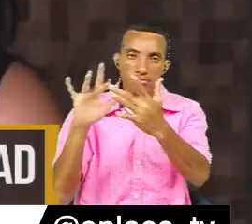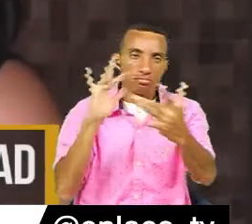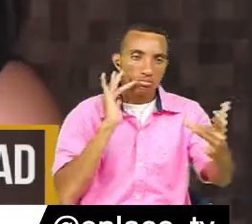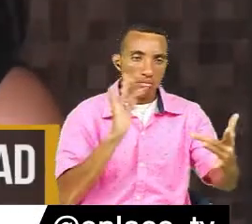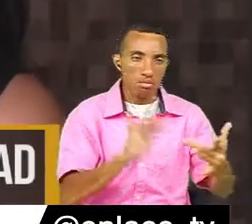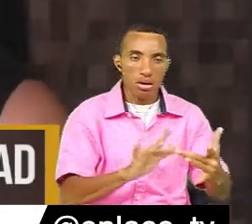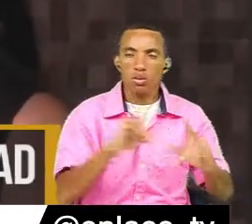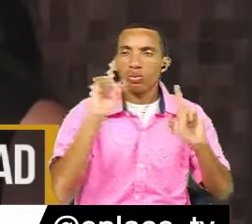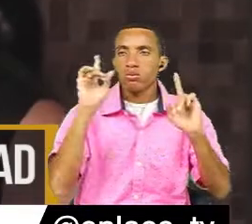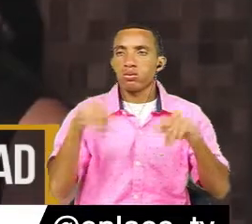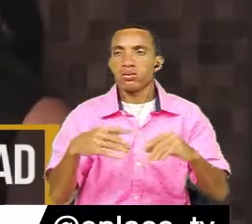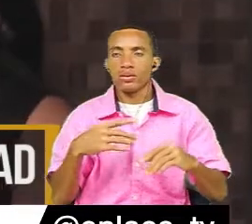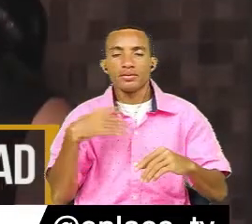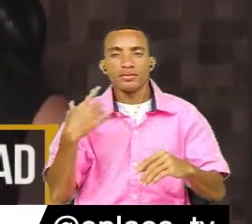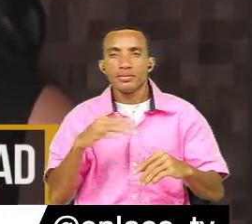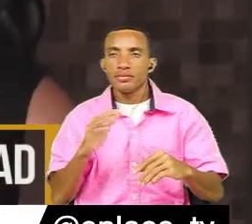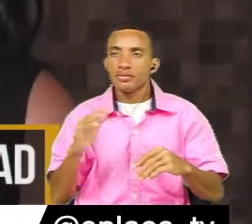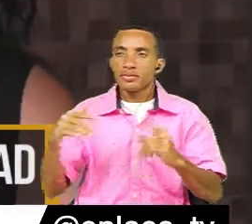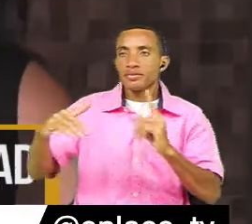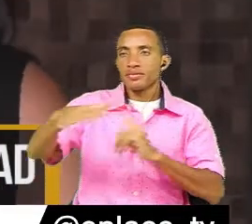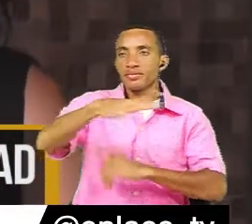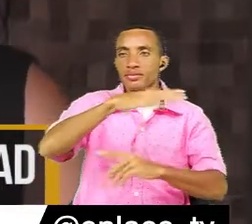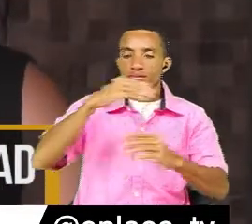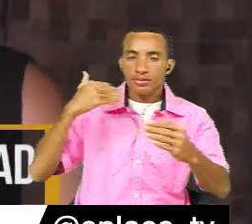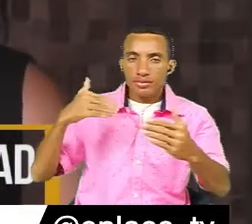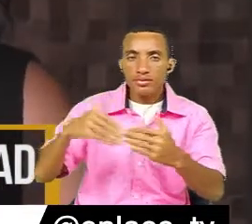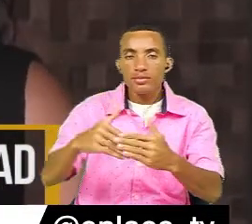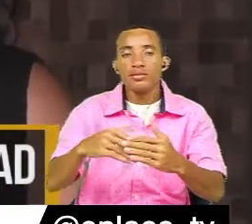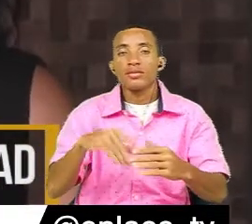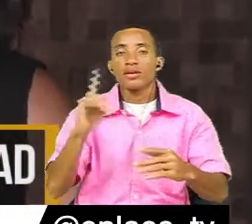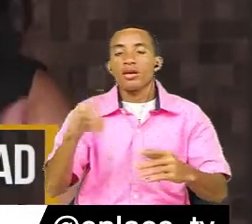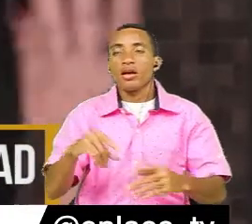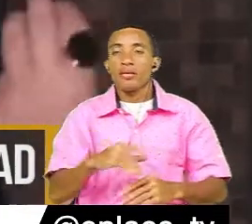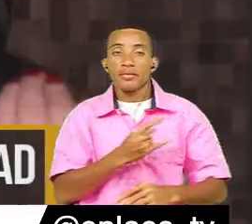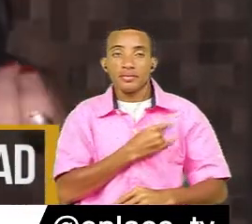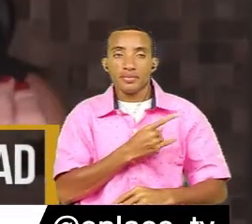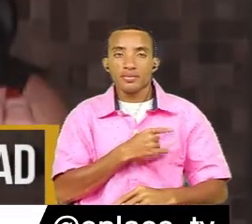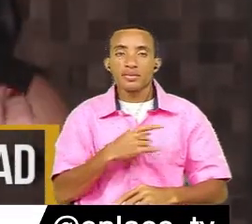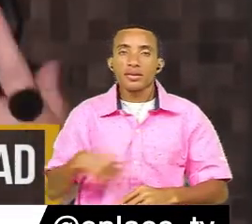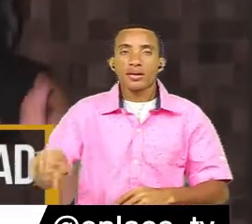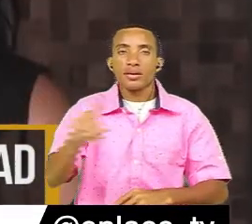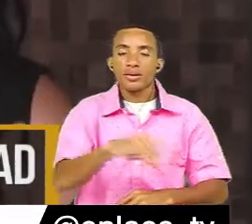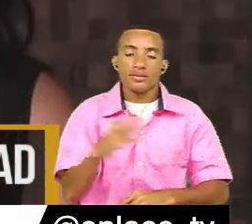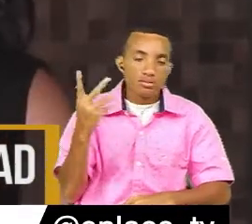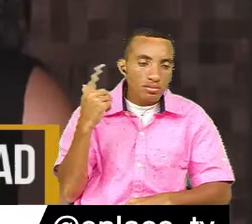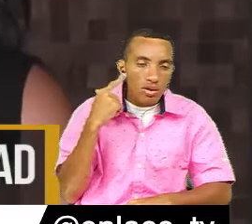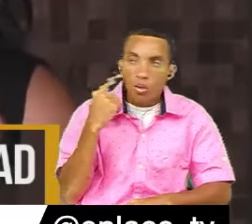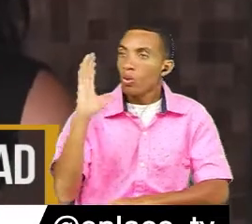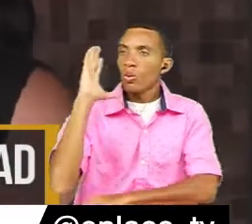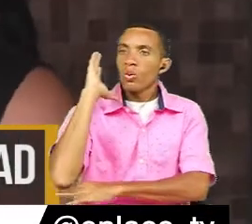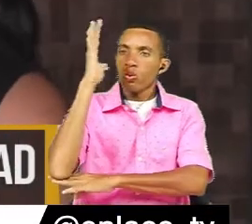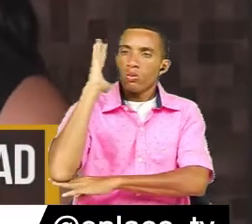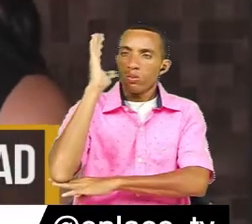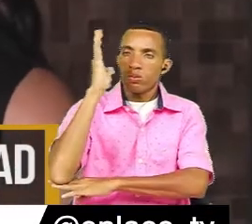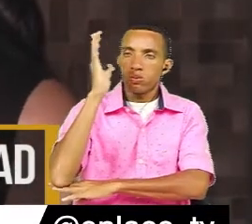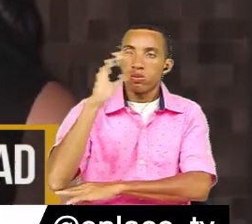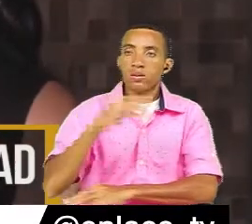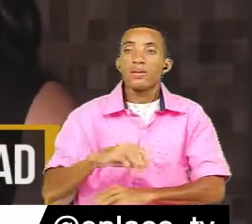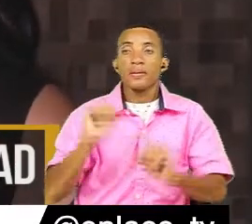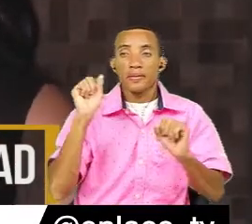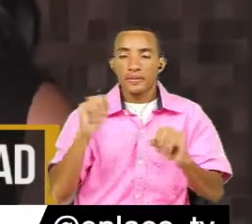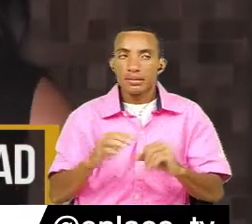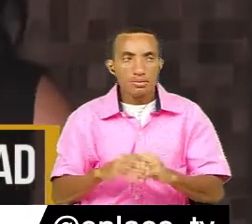que se contextualiza el universitario también. Lo que pretendemos es que la gente, al escuchar esa narración, vea que está a un paso del